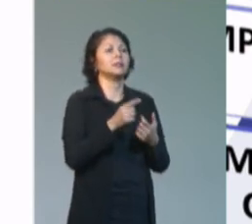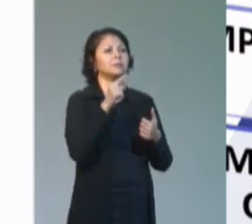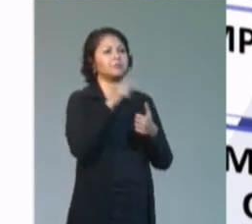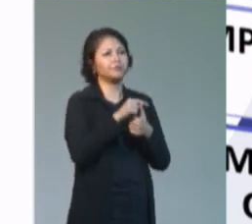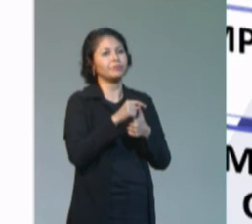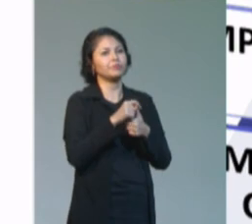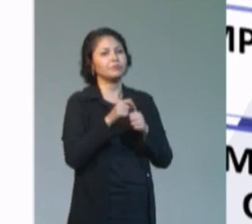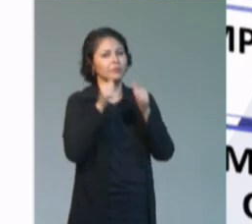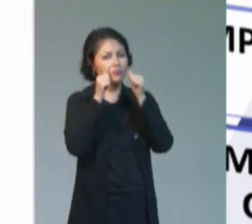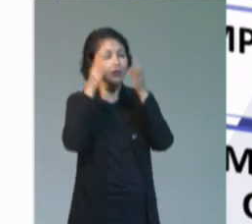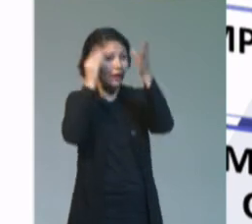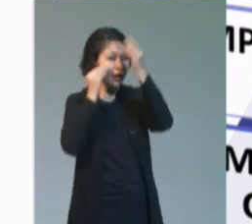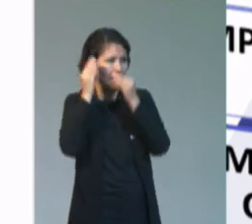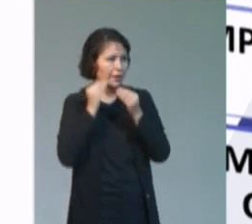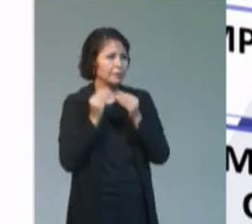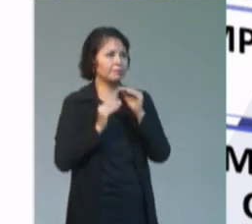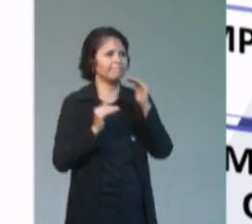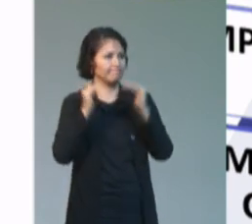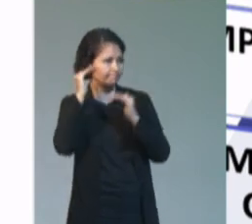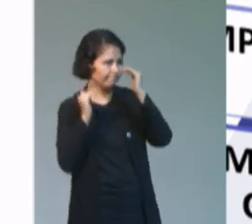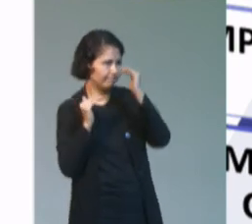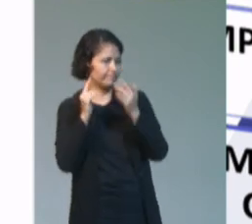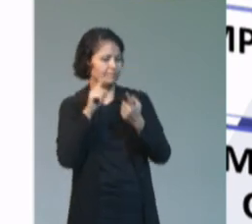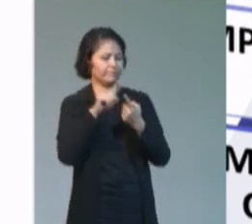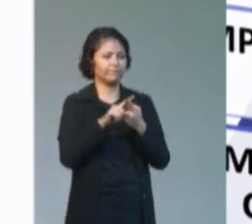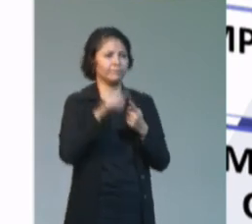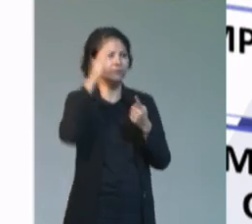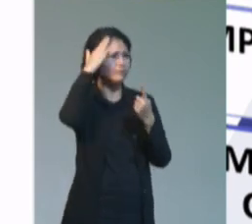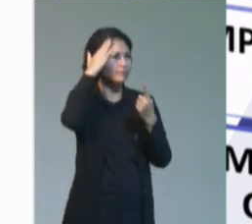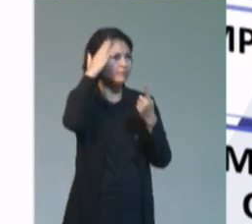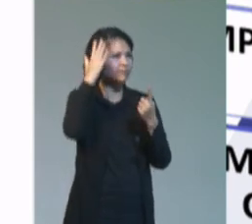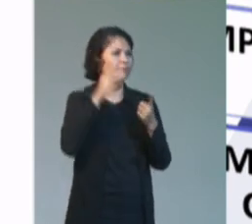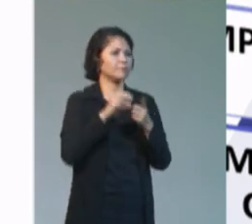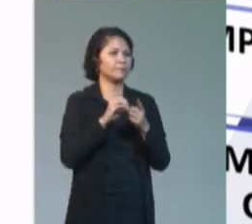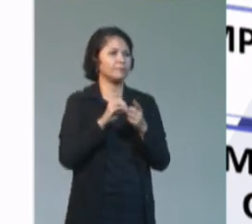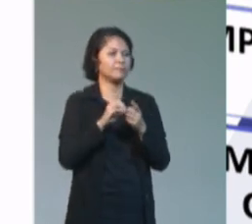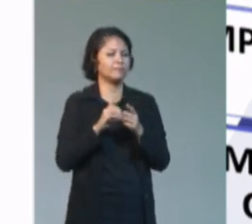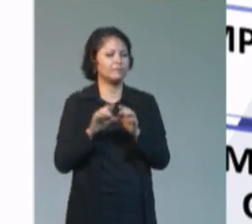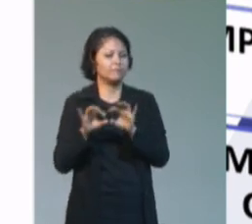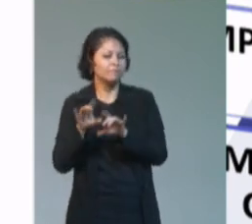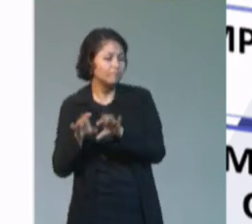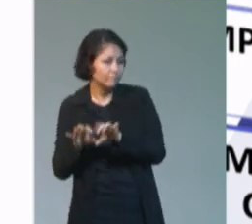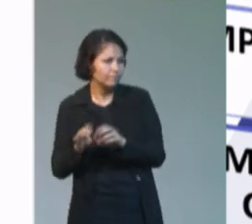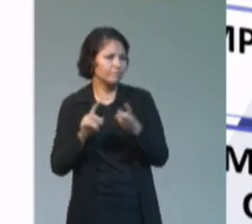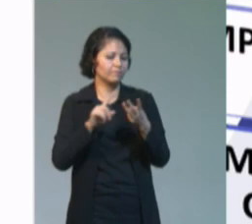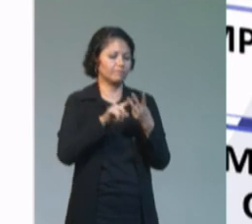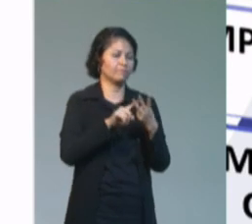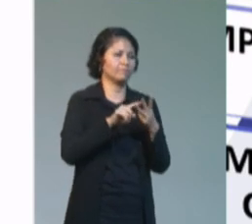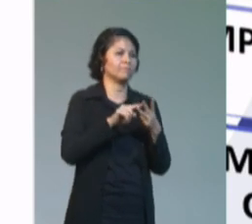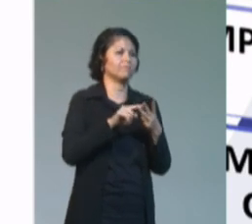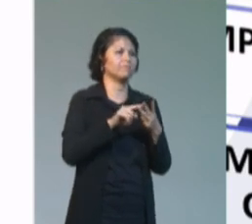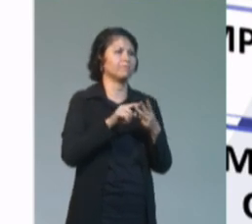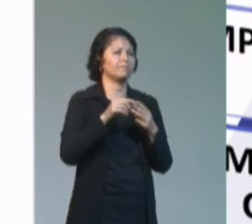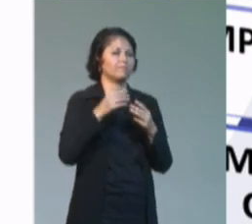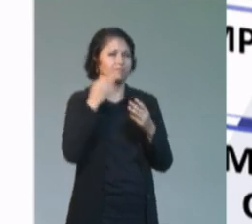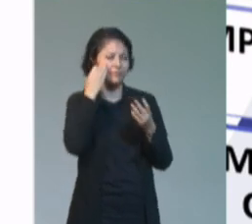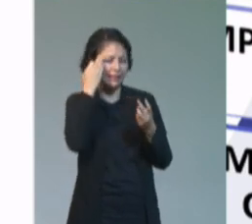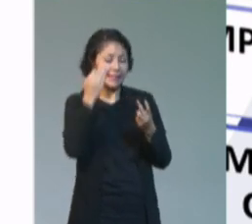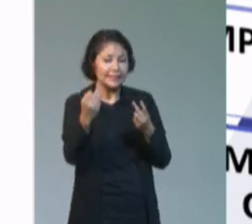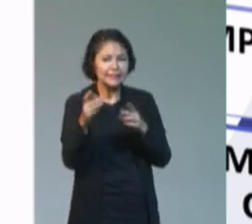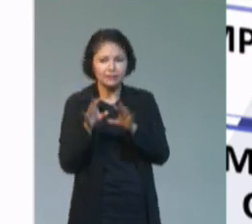aprendizaje otra es evidentemente una competencia puramente digestiva digital otra es la capacidad de gestionar el tiempo